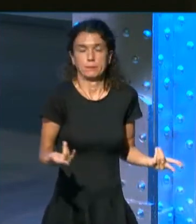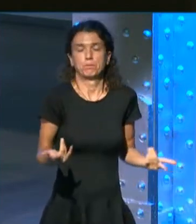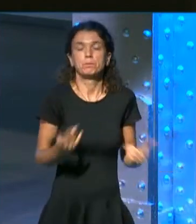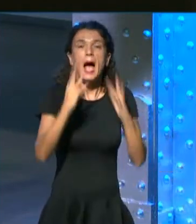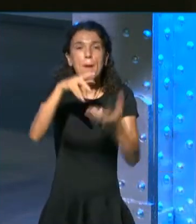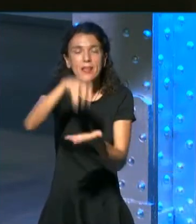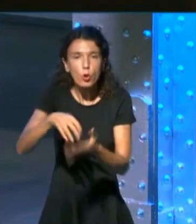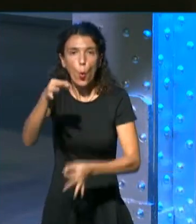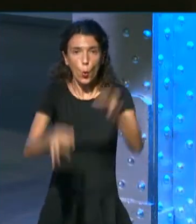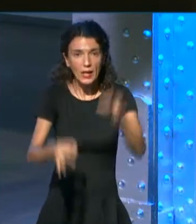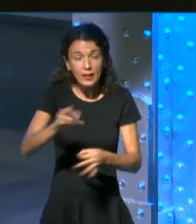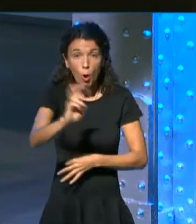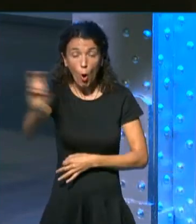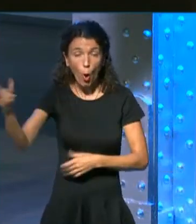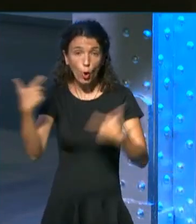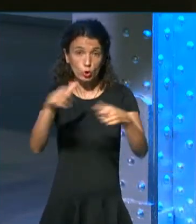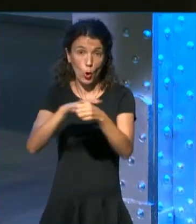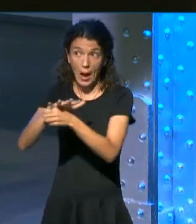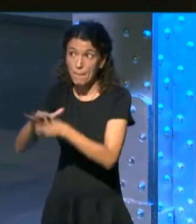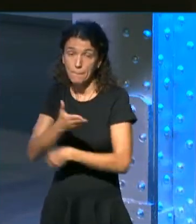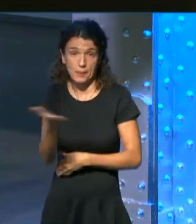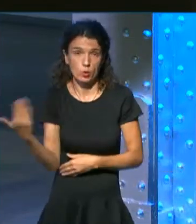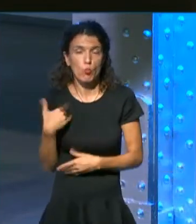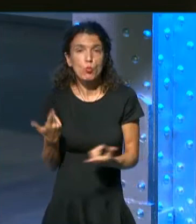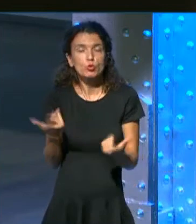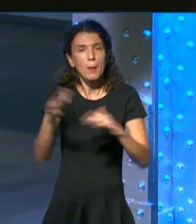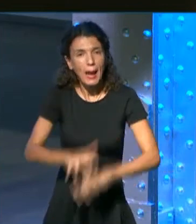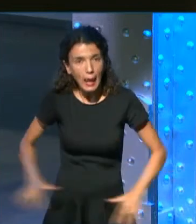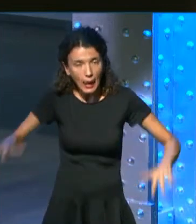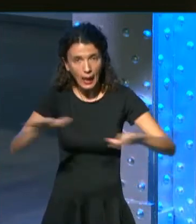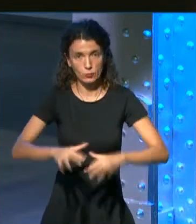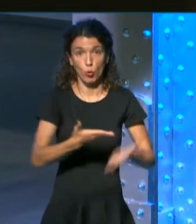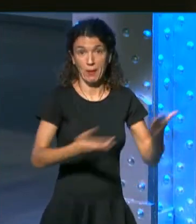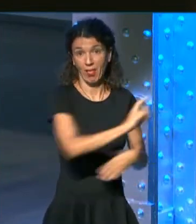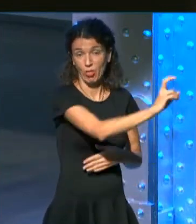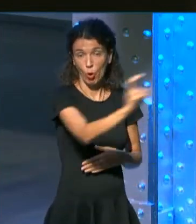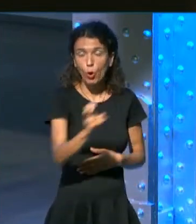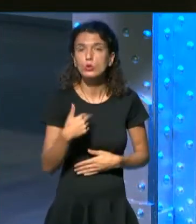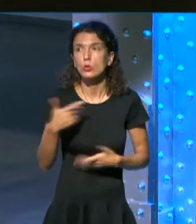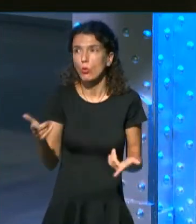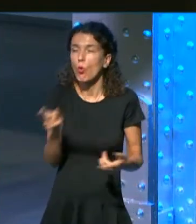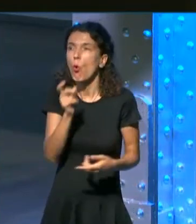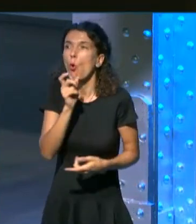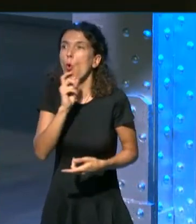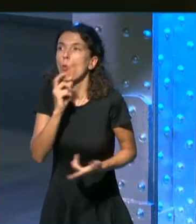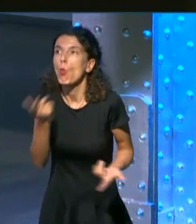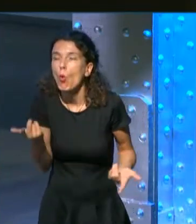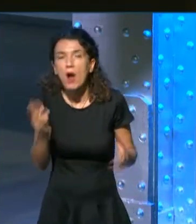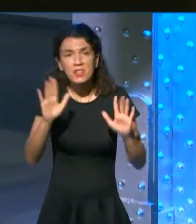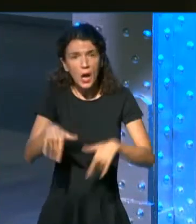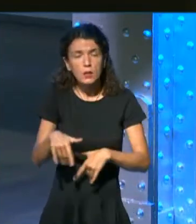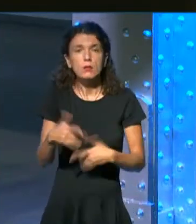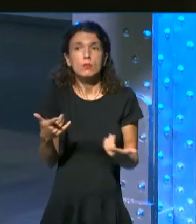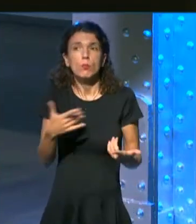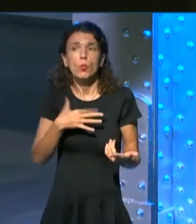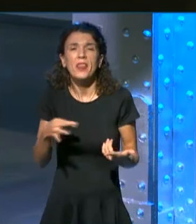la judicatura o como otros espacios que van mucho más lentos que el resto, ¿cómo se puede llegar a esto?